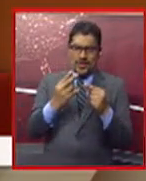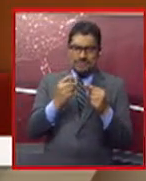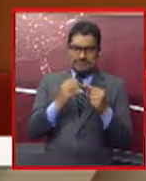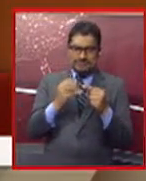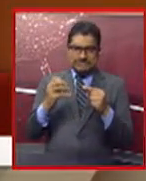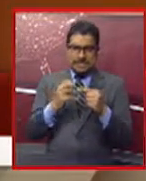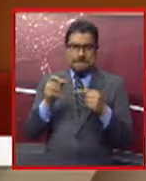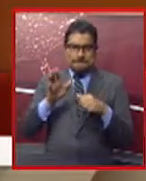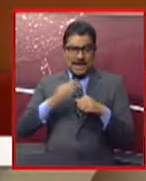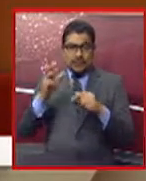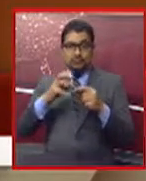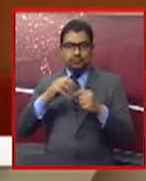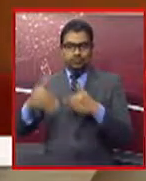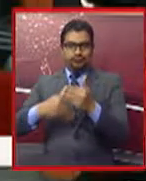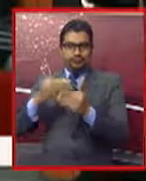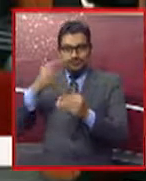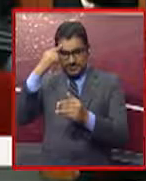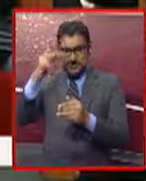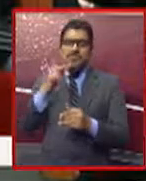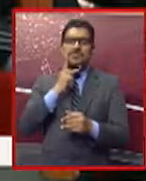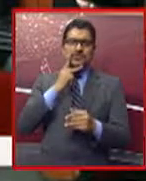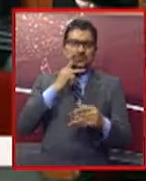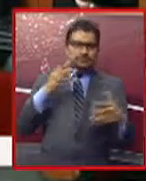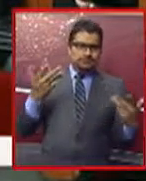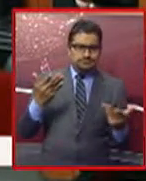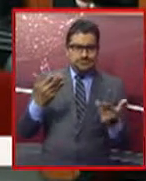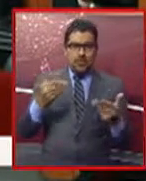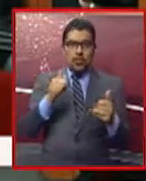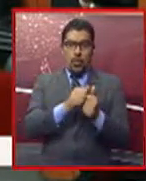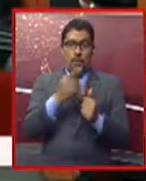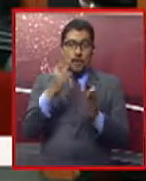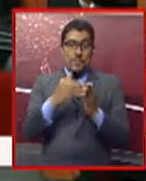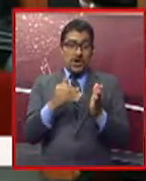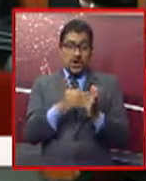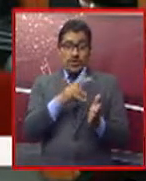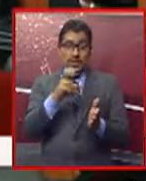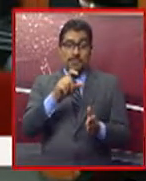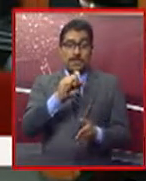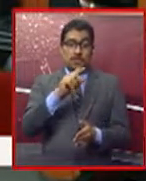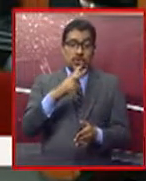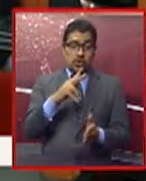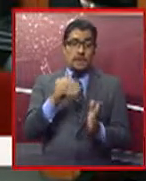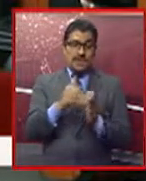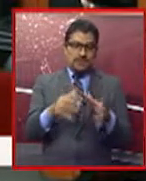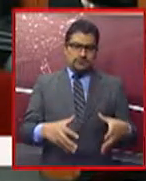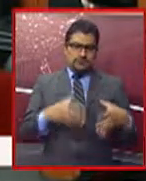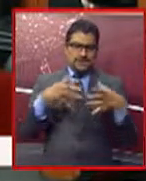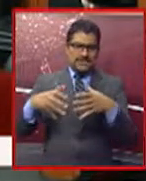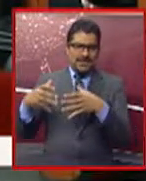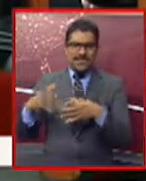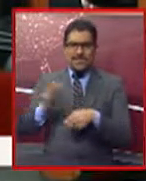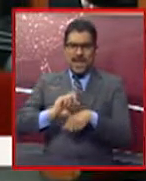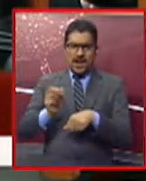un recálculo en la plataforma de producción petrolera, que pasó de 1.928.000 barriles diarios a